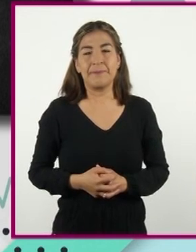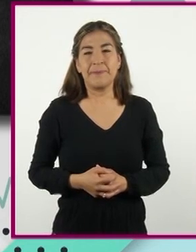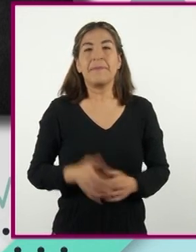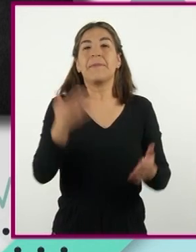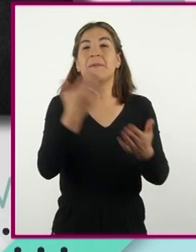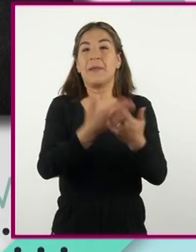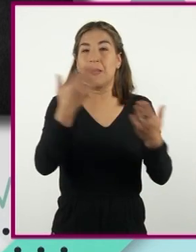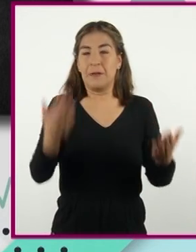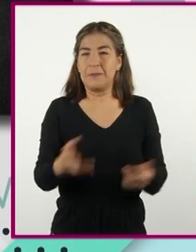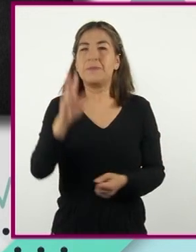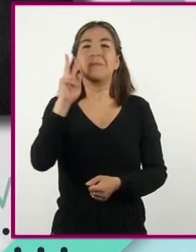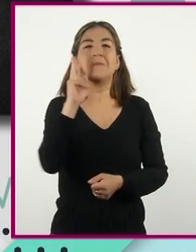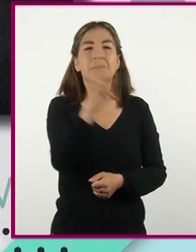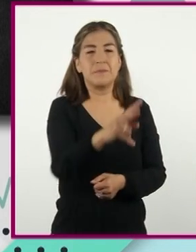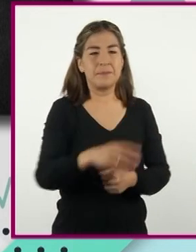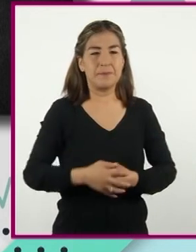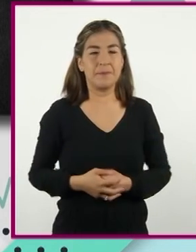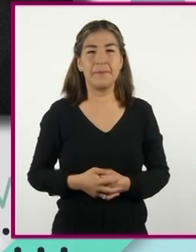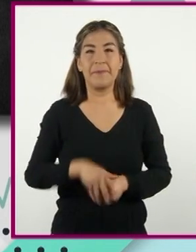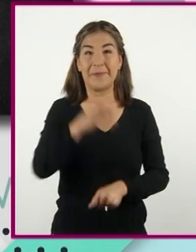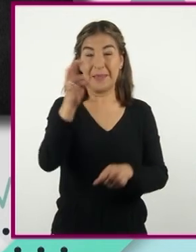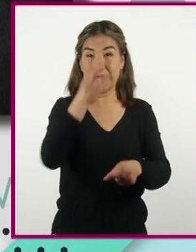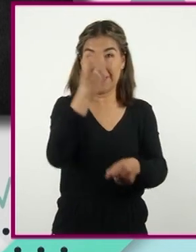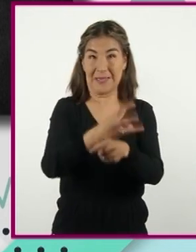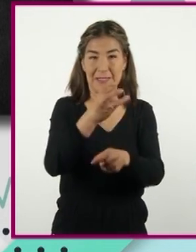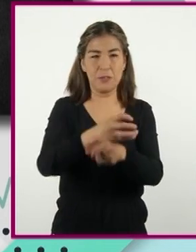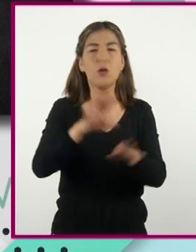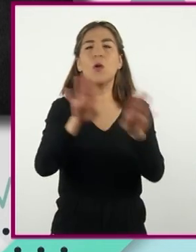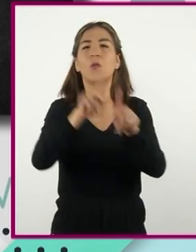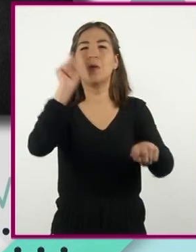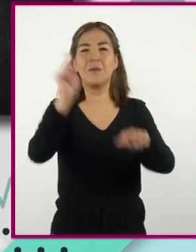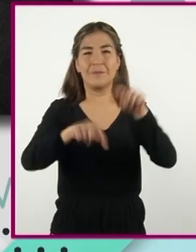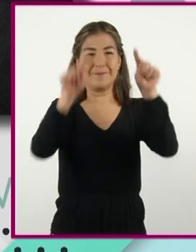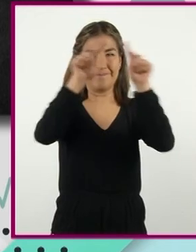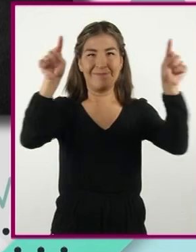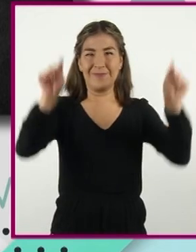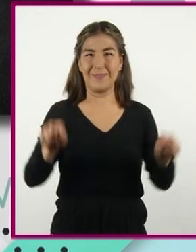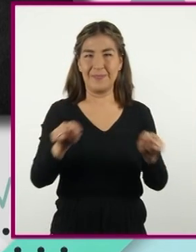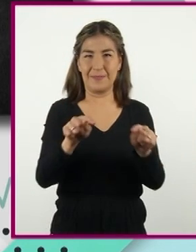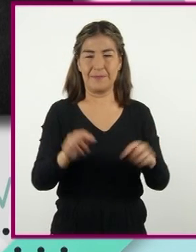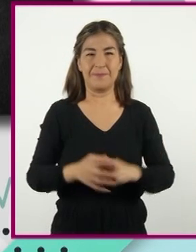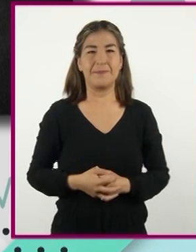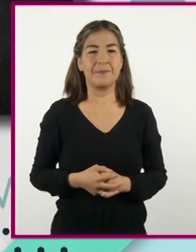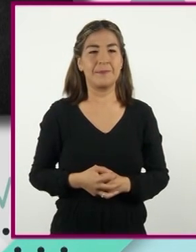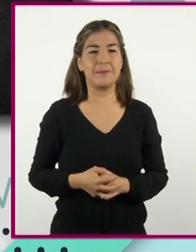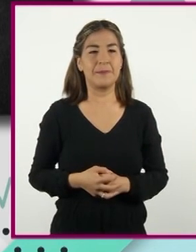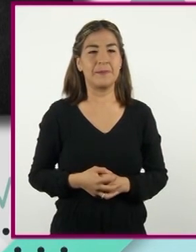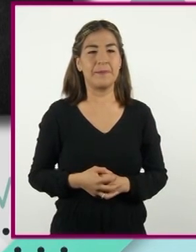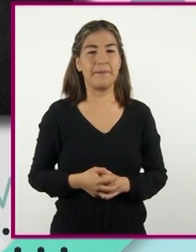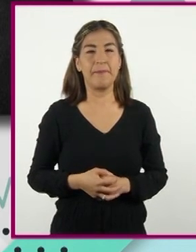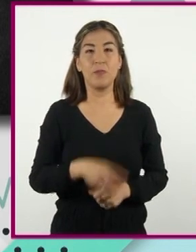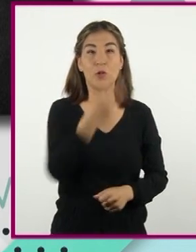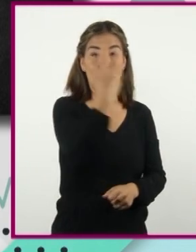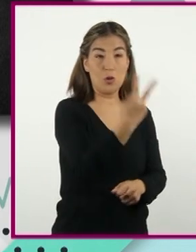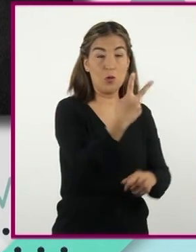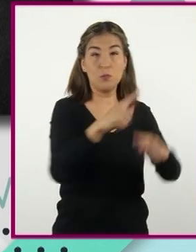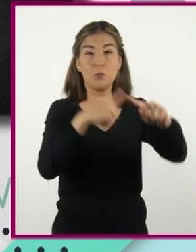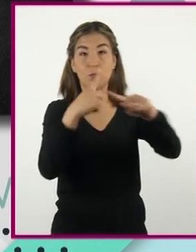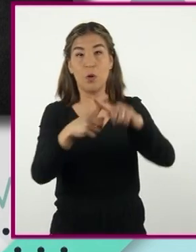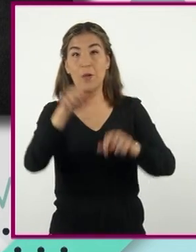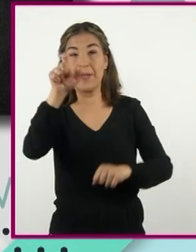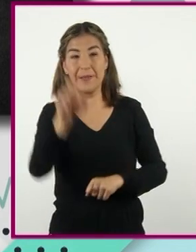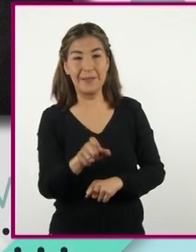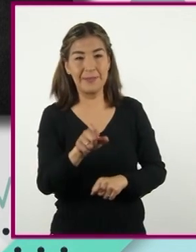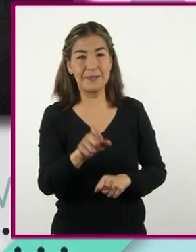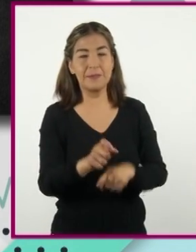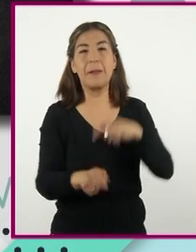Ahora, observemos qué ocurre si en la tercera expresión quitamos los corchetes. El 2 multiplica a x entre